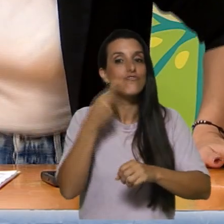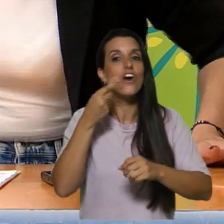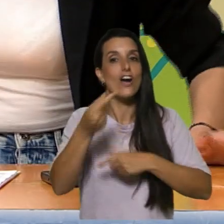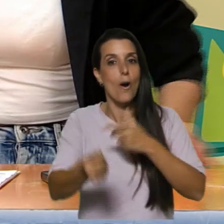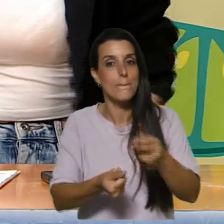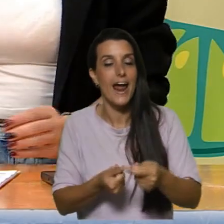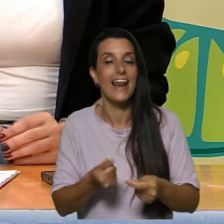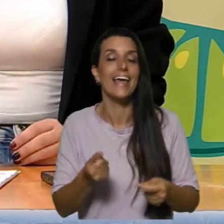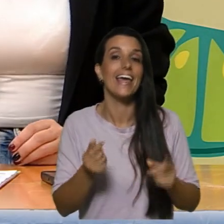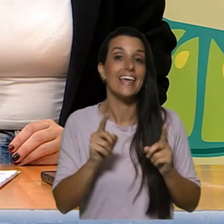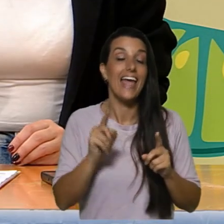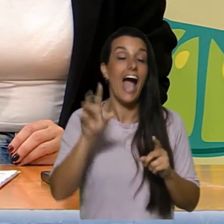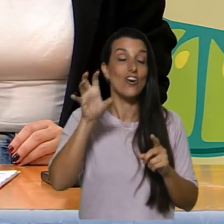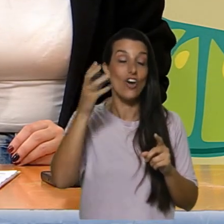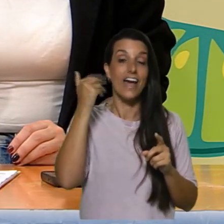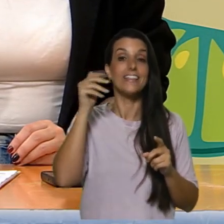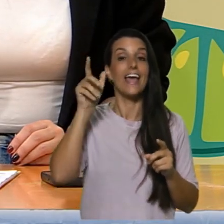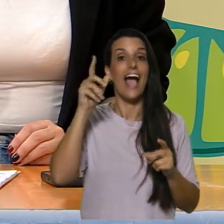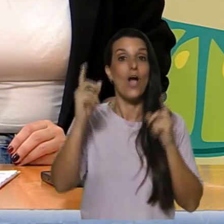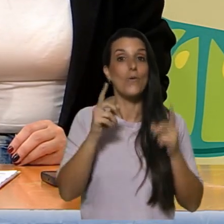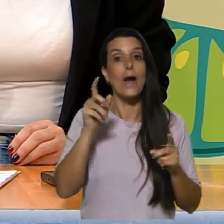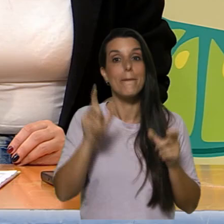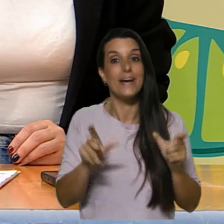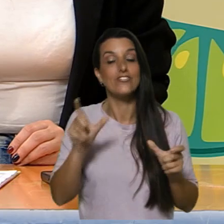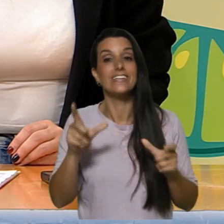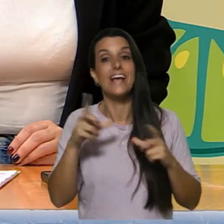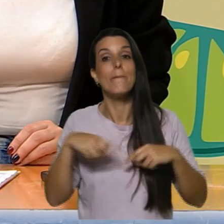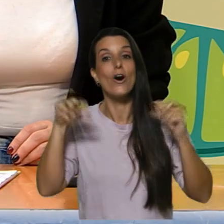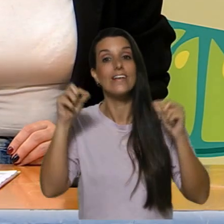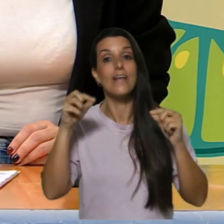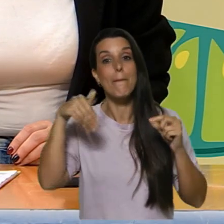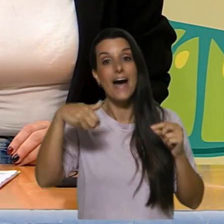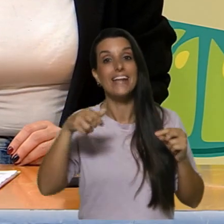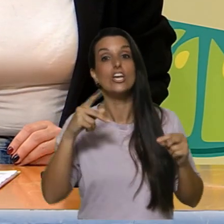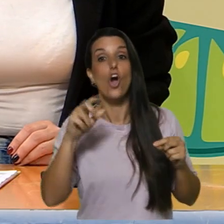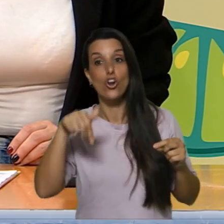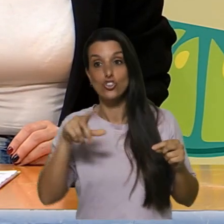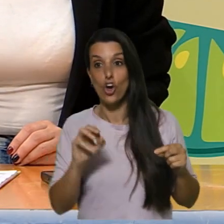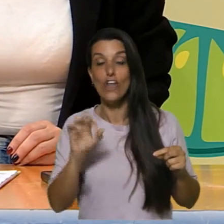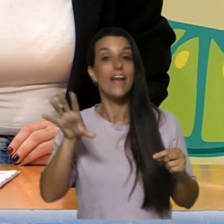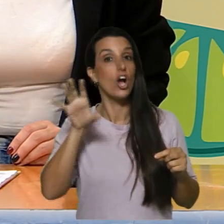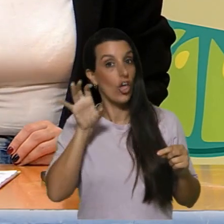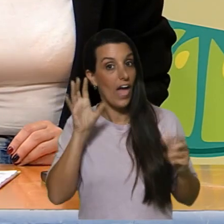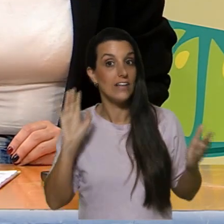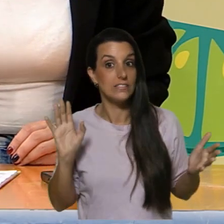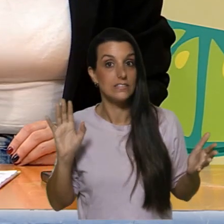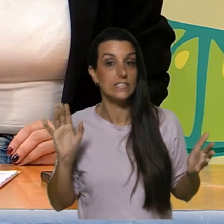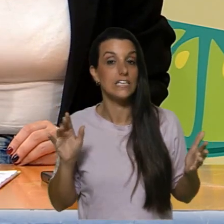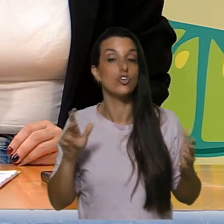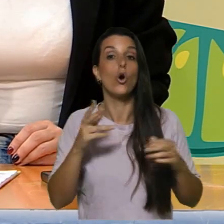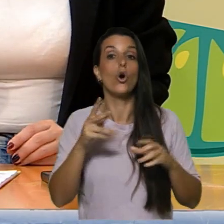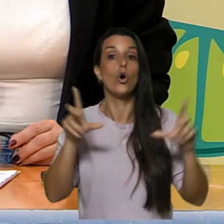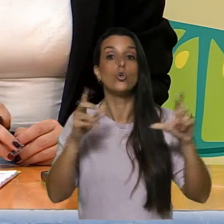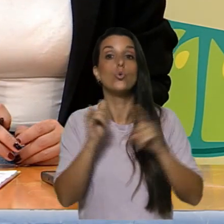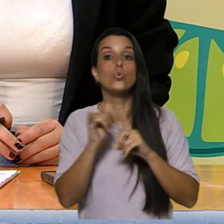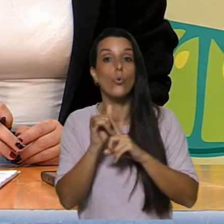comprar. Porque recordá que aquella persona, había una personalidad japonesa, Marie Kondo. Sí, claro. ¿Recordás? Obvio. Que había hecho un canal de YouTube